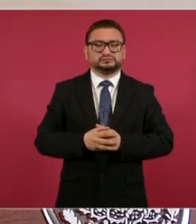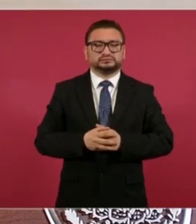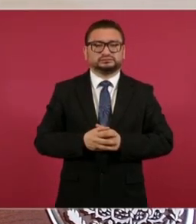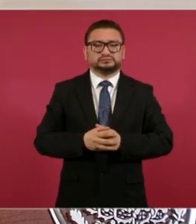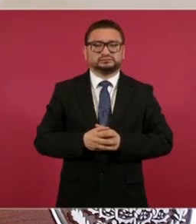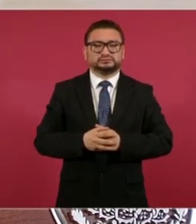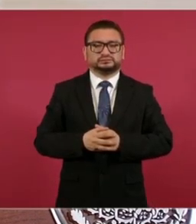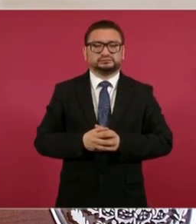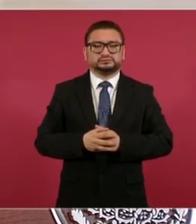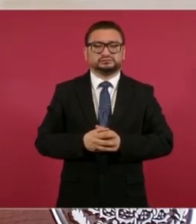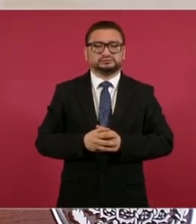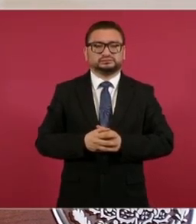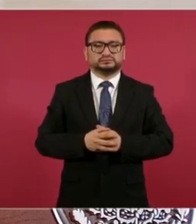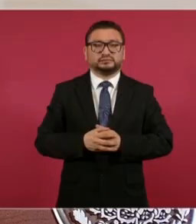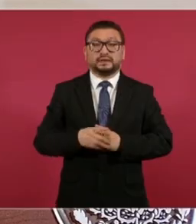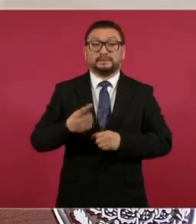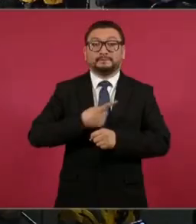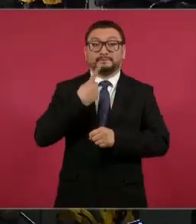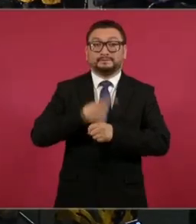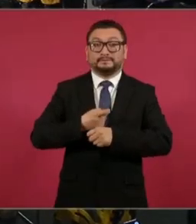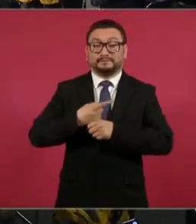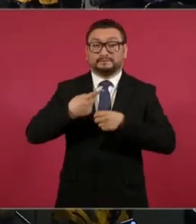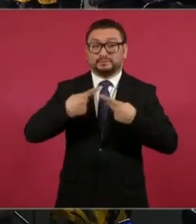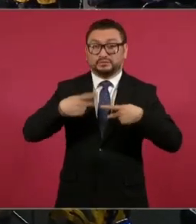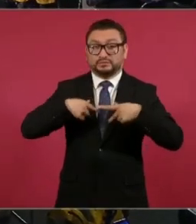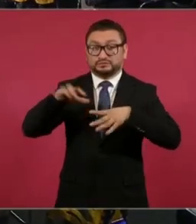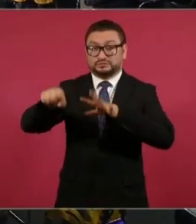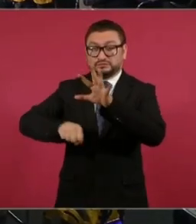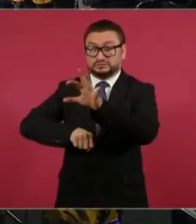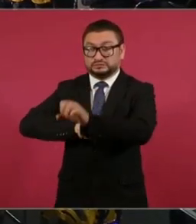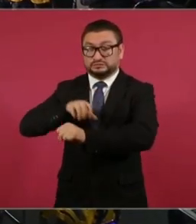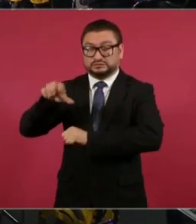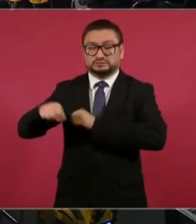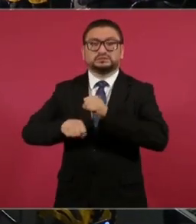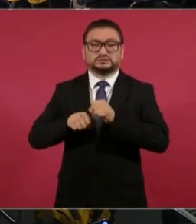Detienen en un primer momento a